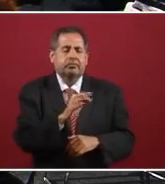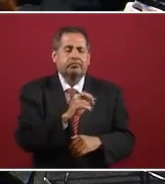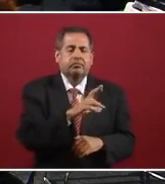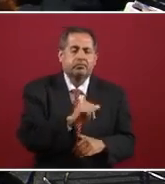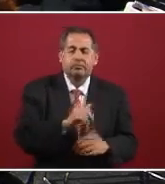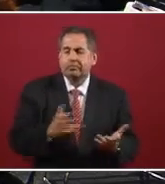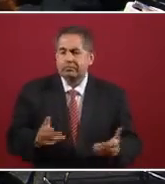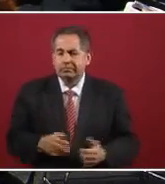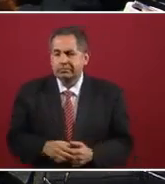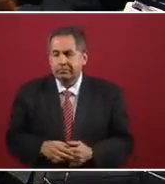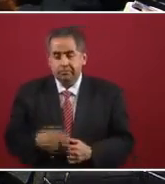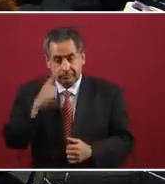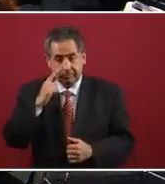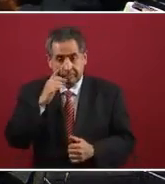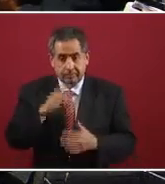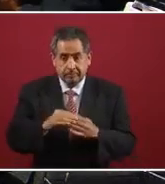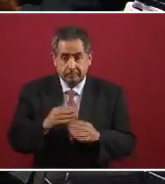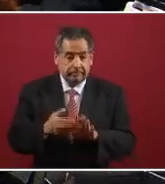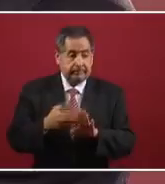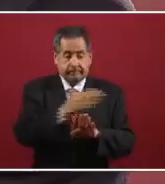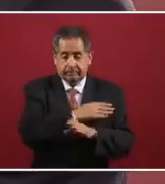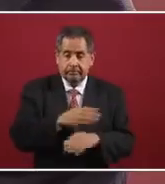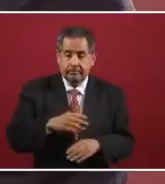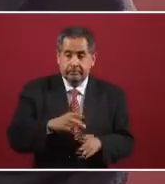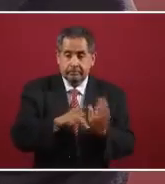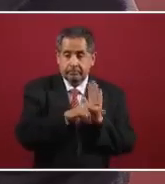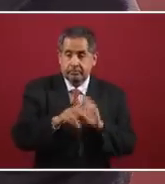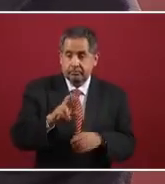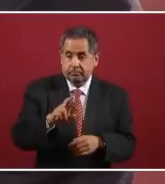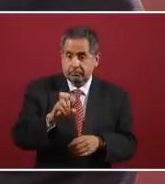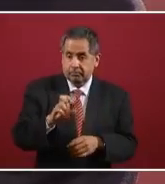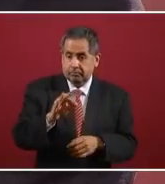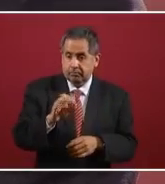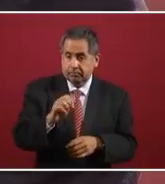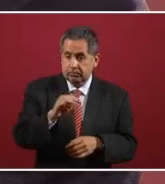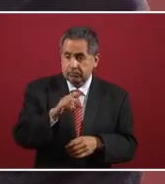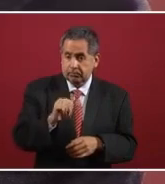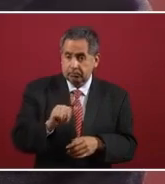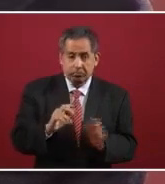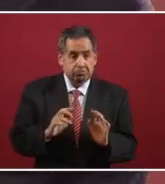que antes el Reforma no